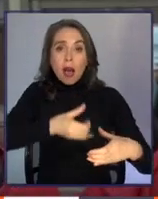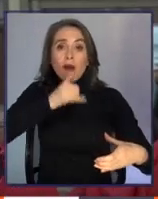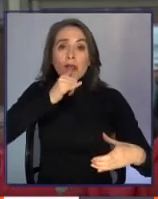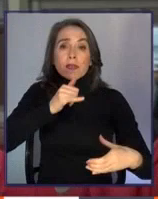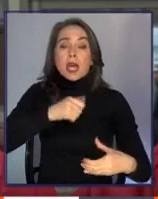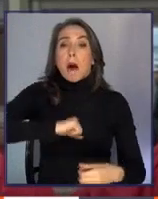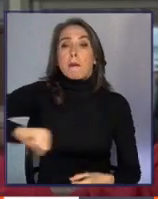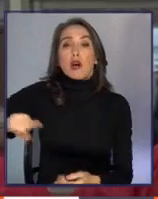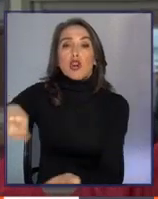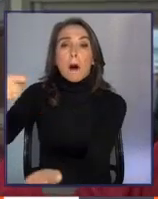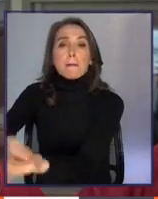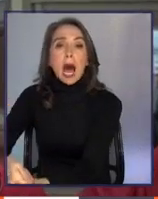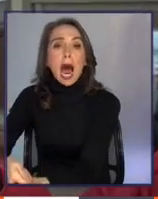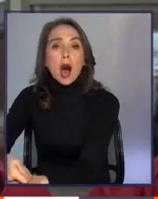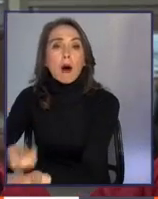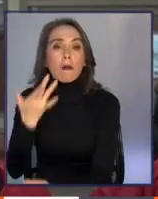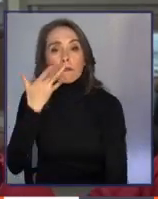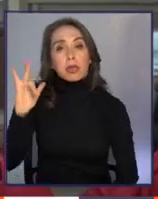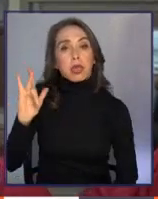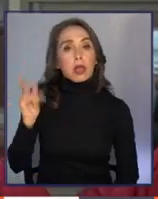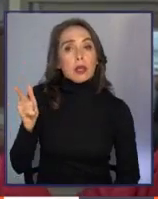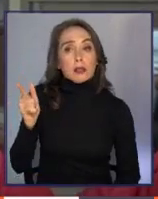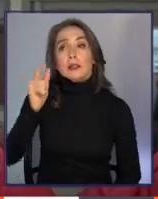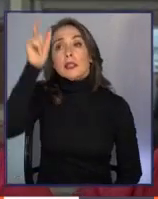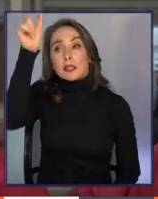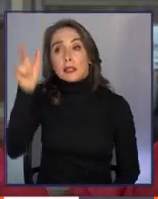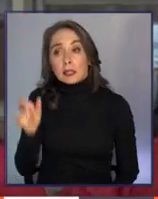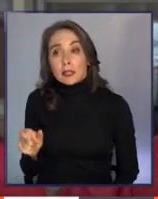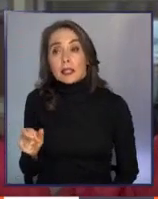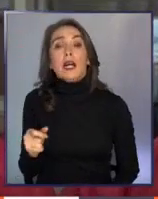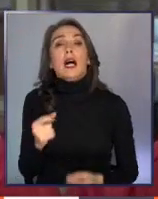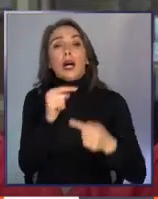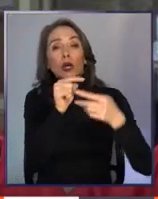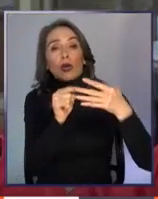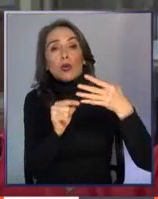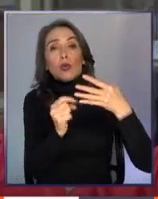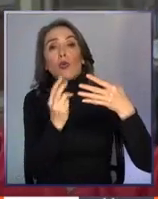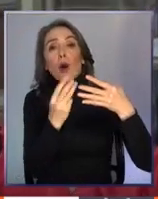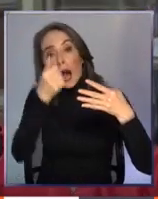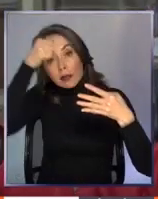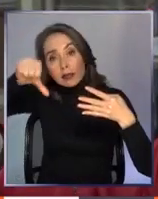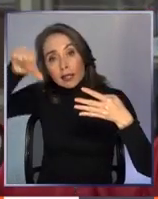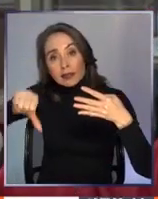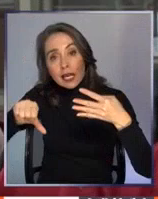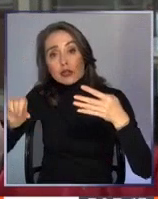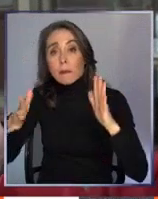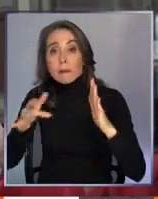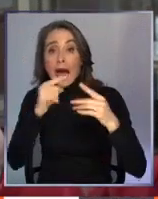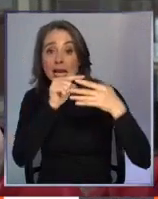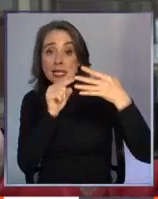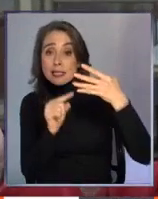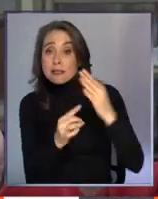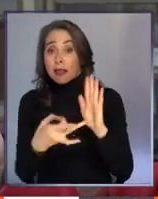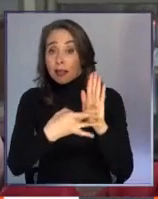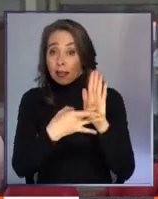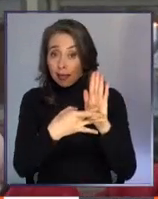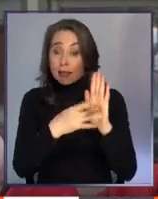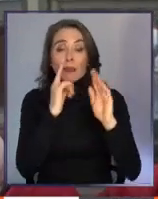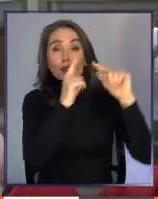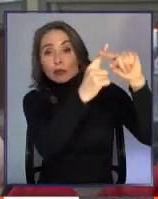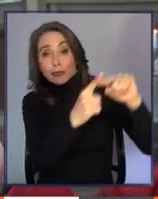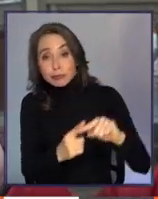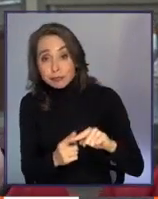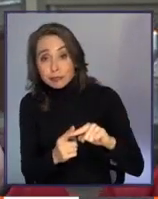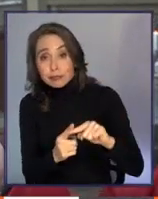debe determinar la entidad de las penas que deberá cumplir por los eventuales delitos, y una vez que se